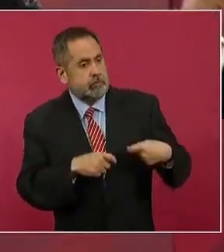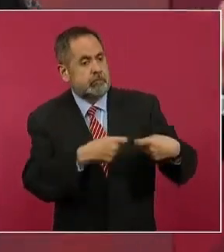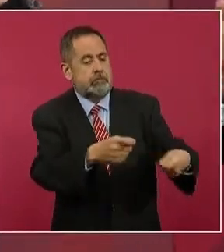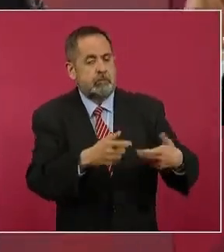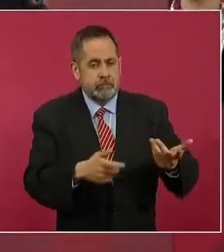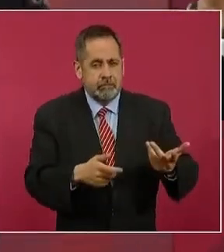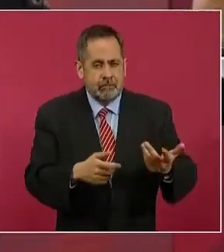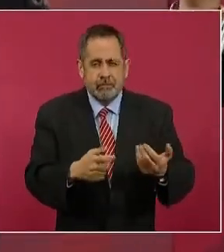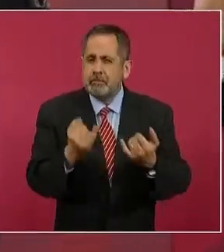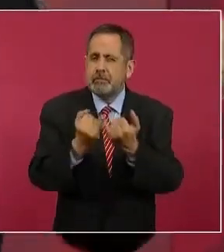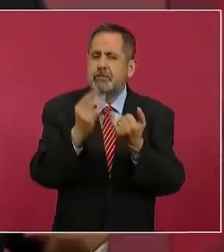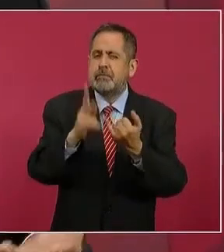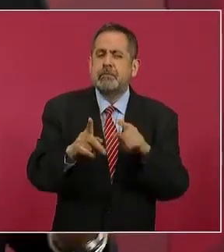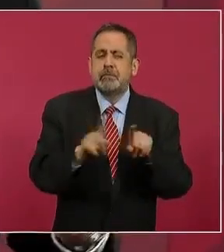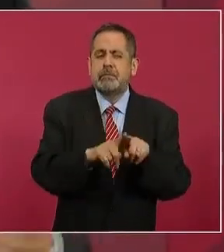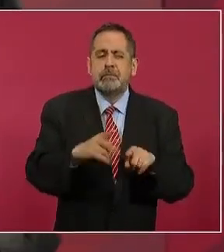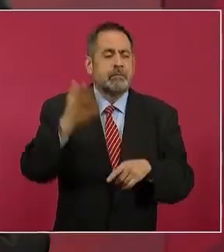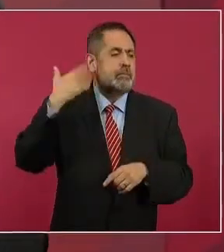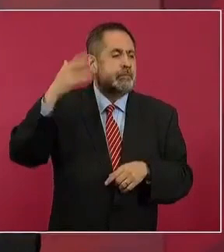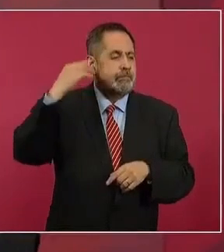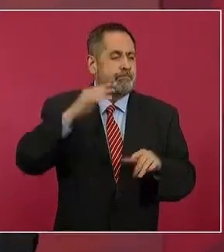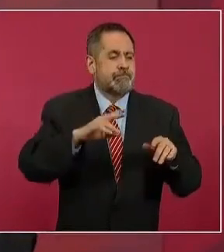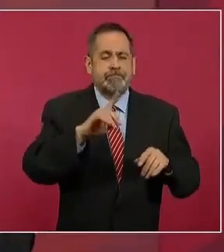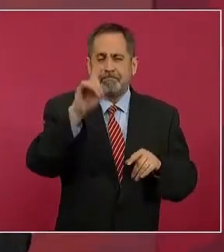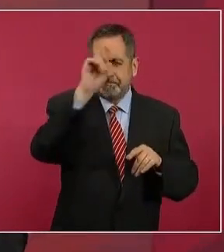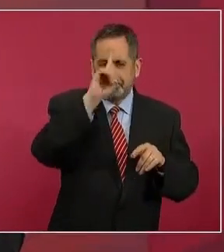entregaban los del Consejo Coordinador Empresarial?